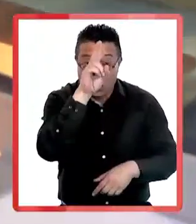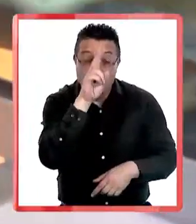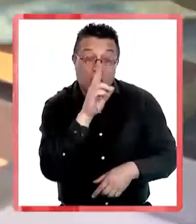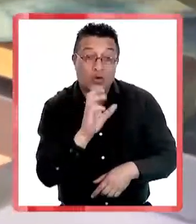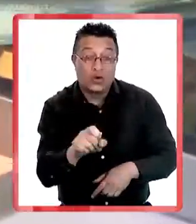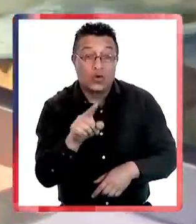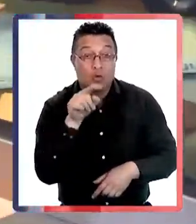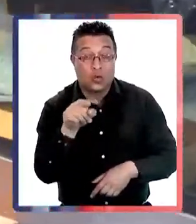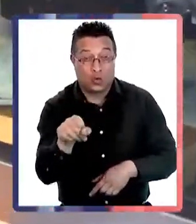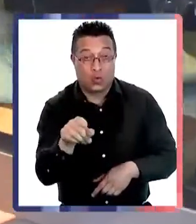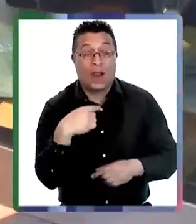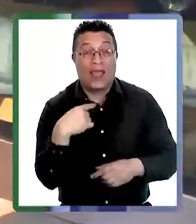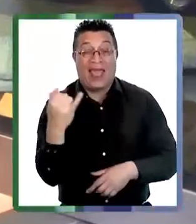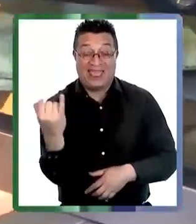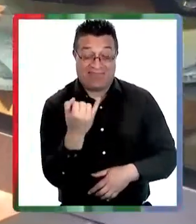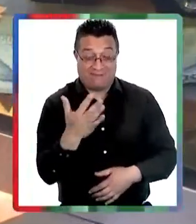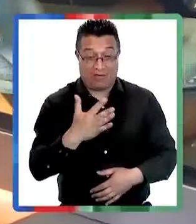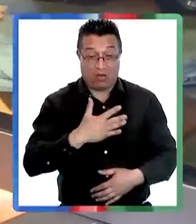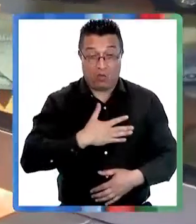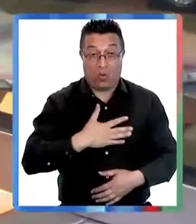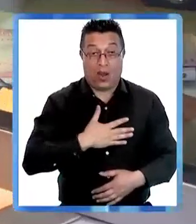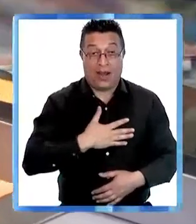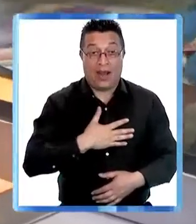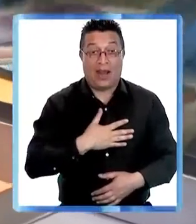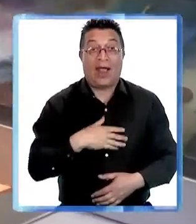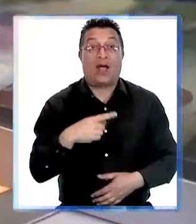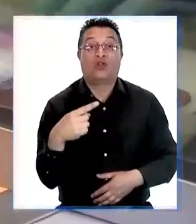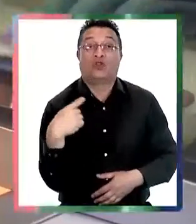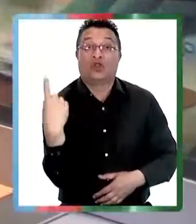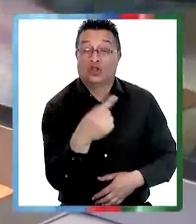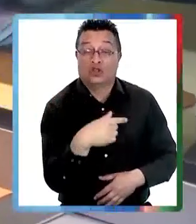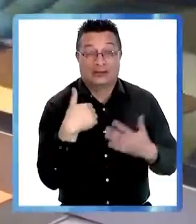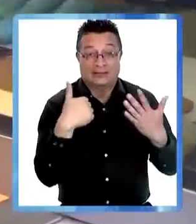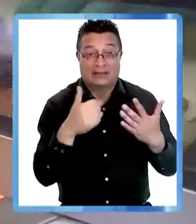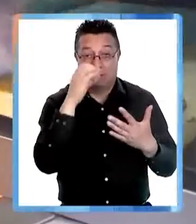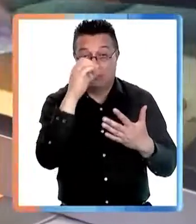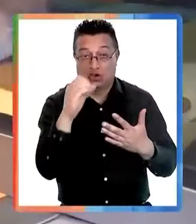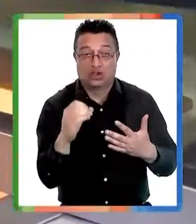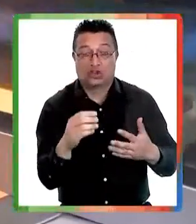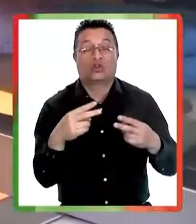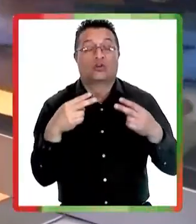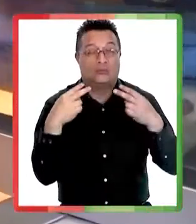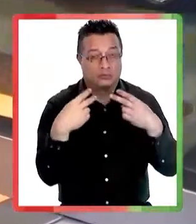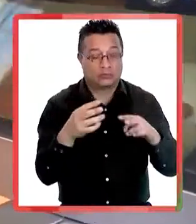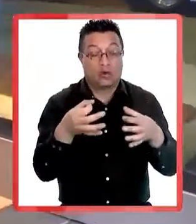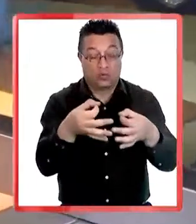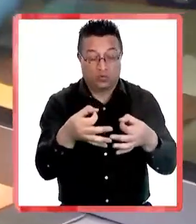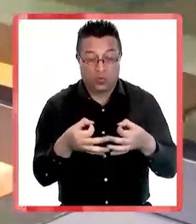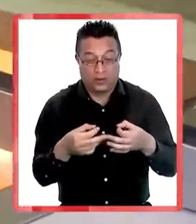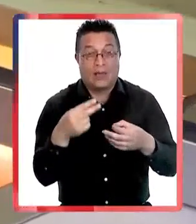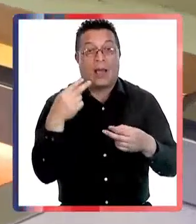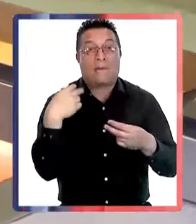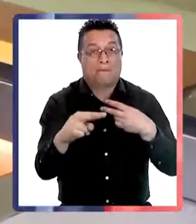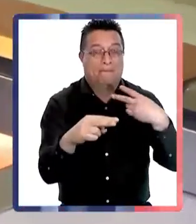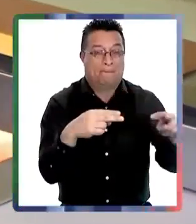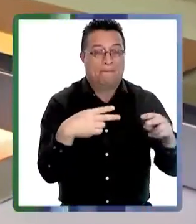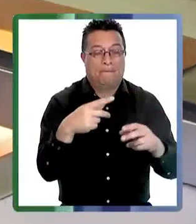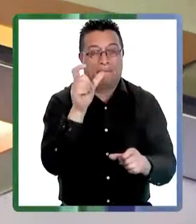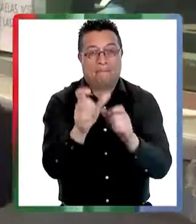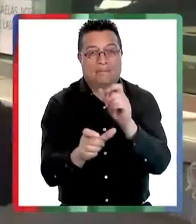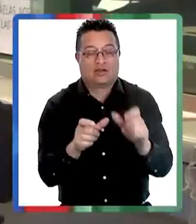en la capitalización individual, todo el 6% va a quedar registrado en las cuentas de las